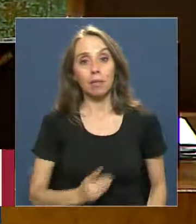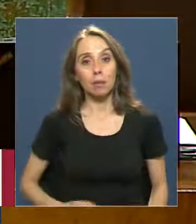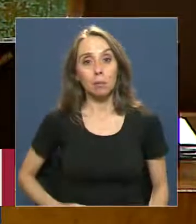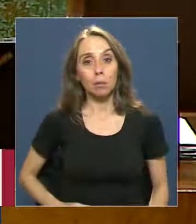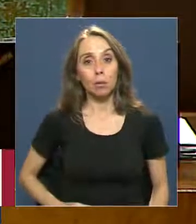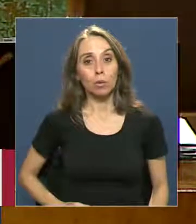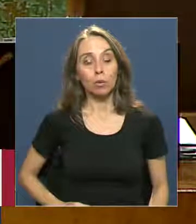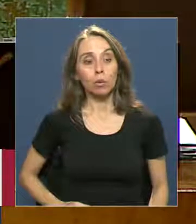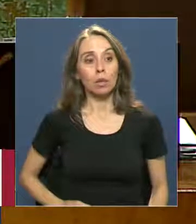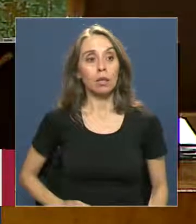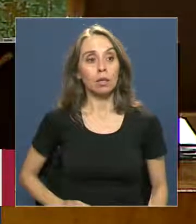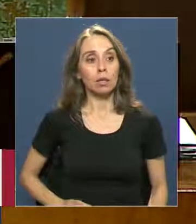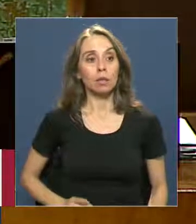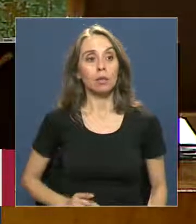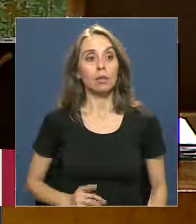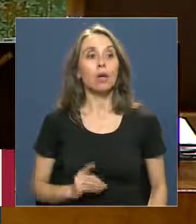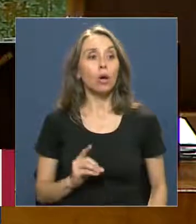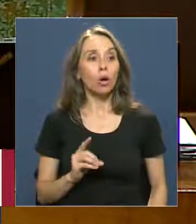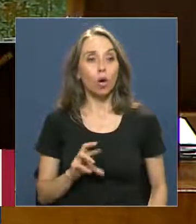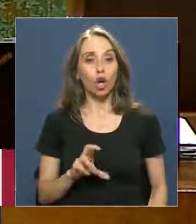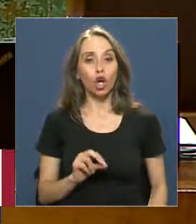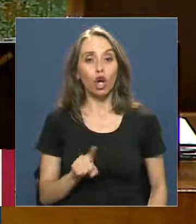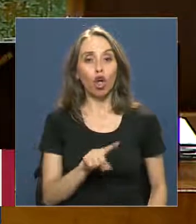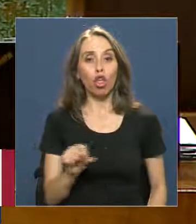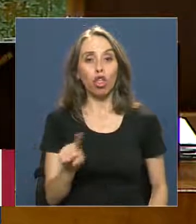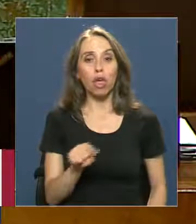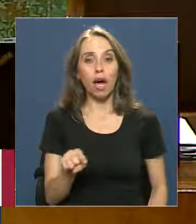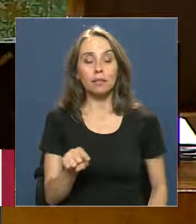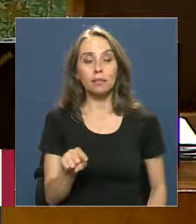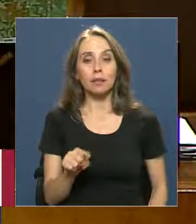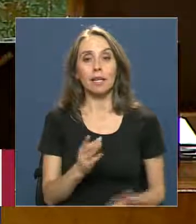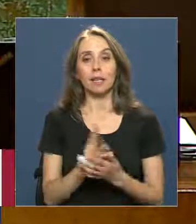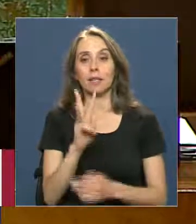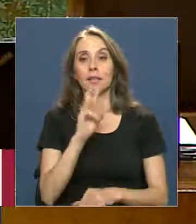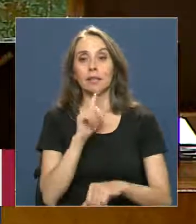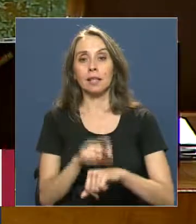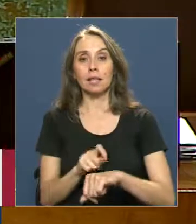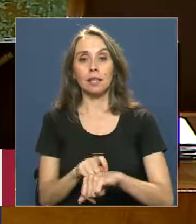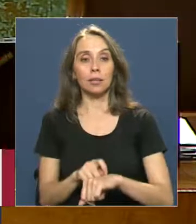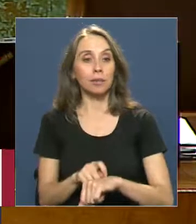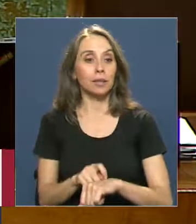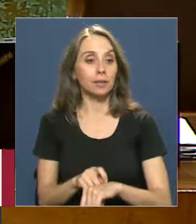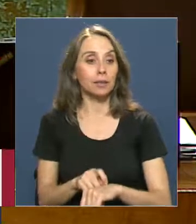don Patricio Rosas Barrientos, hasta por 3 minutos.